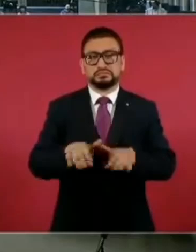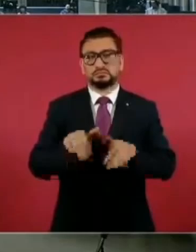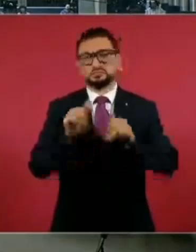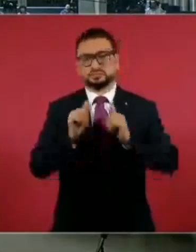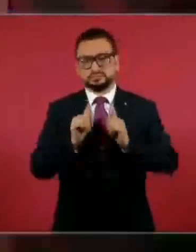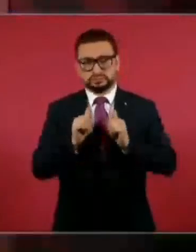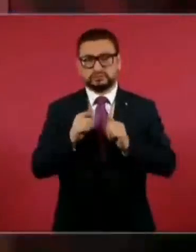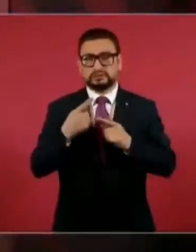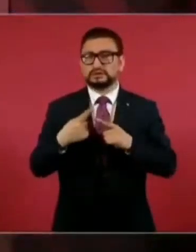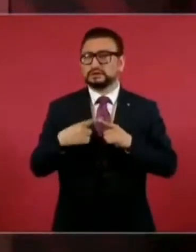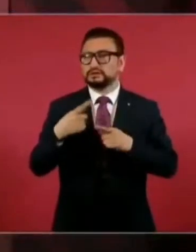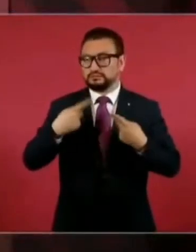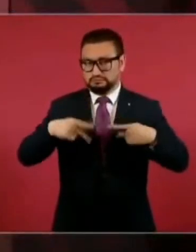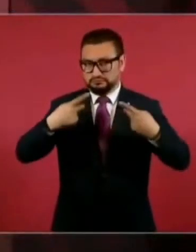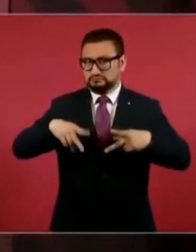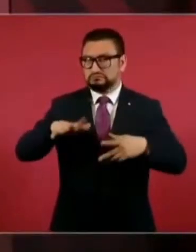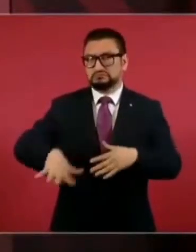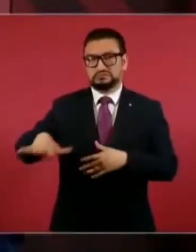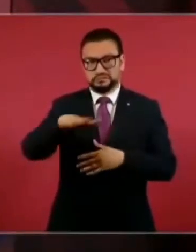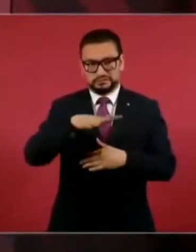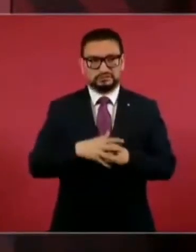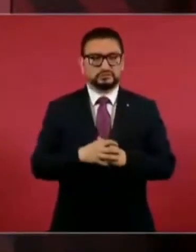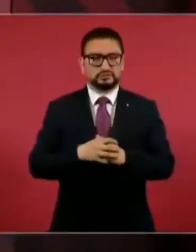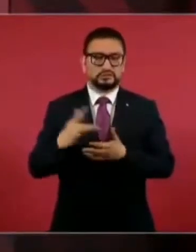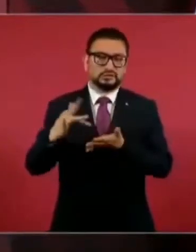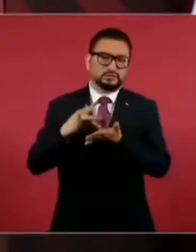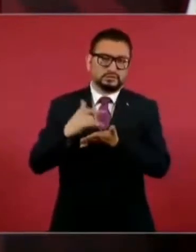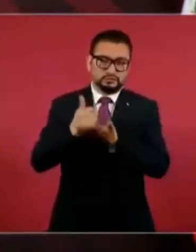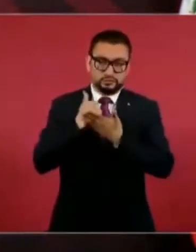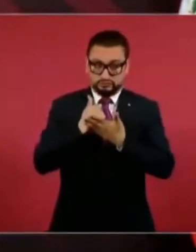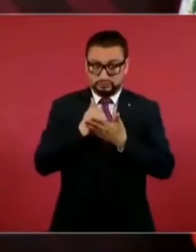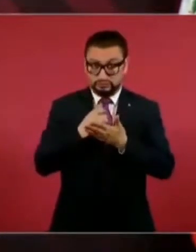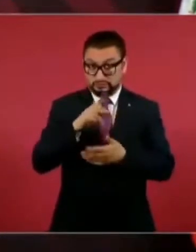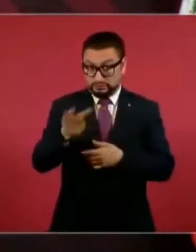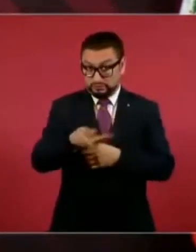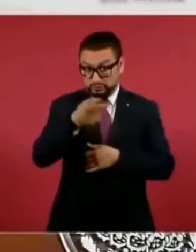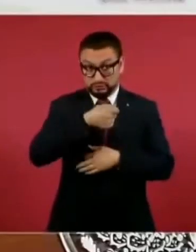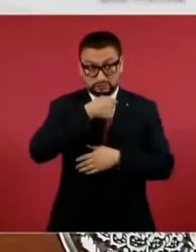El pueblo. ¿Me ayudaron los medios?